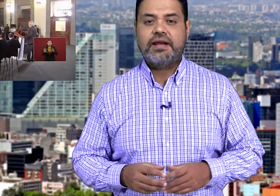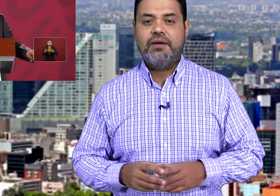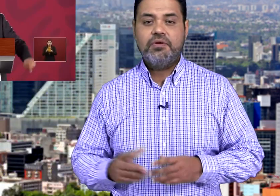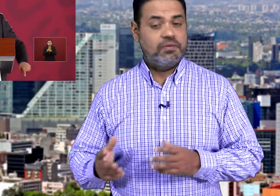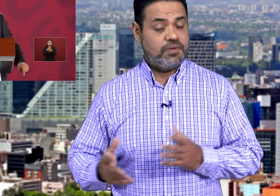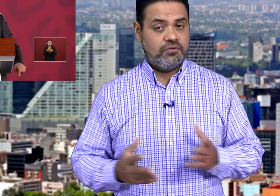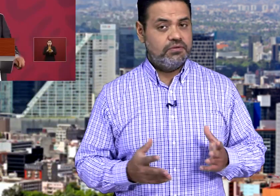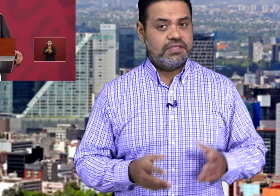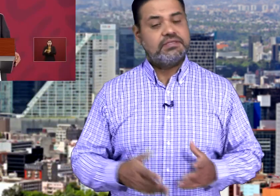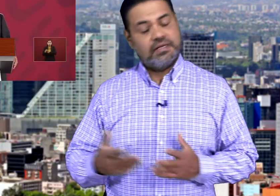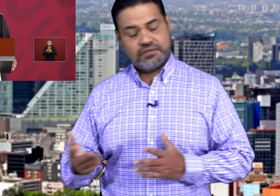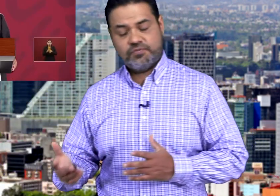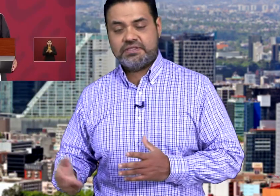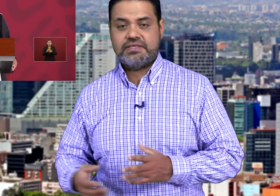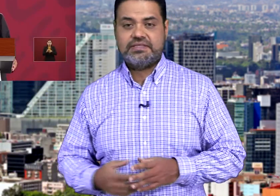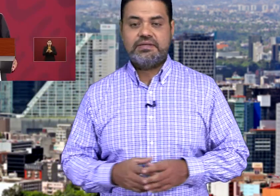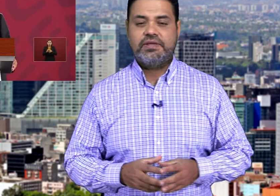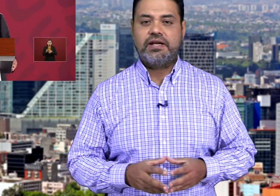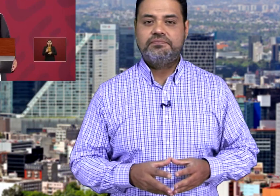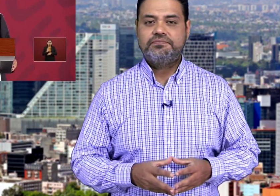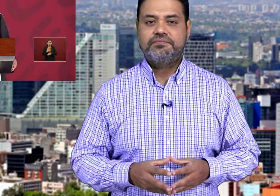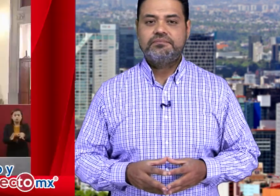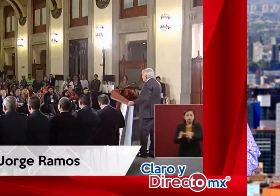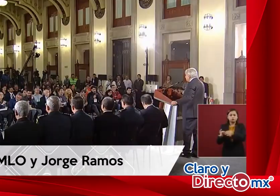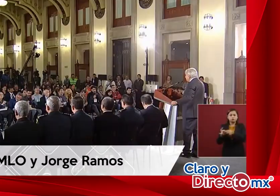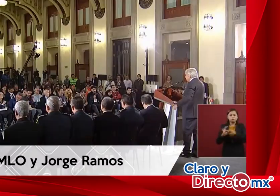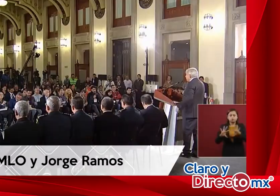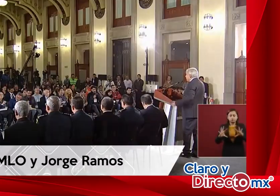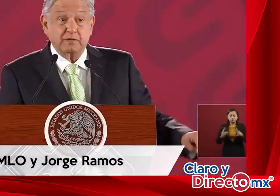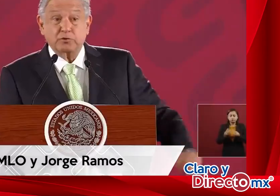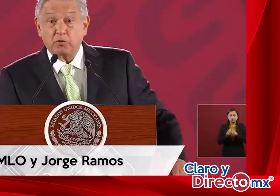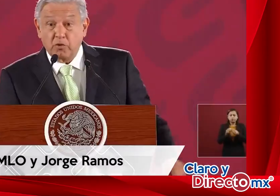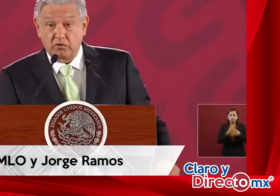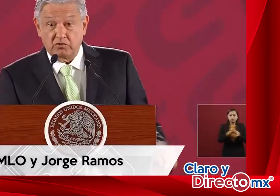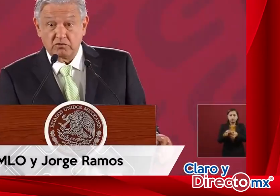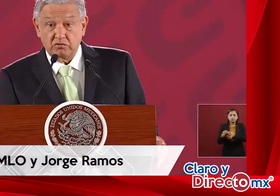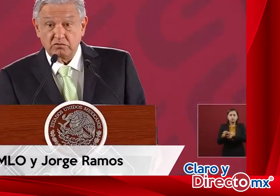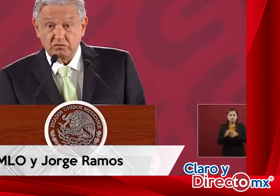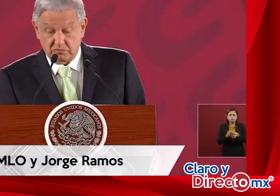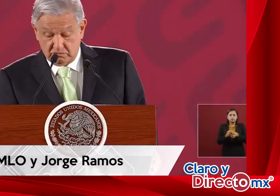fue el intercambio de preguntas y respuestas esta mañana. Ahora se aprobó